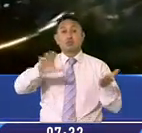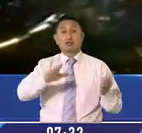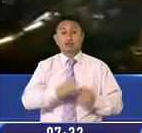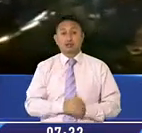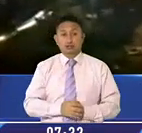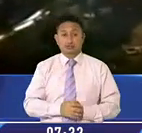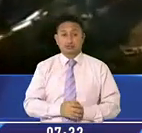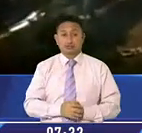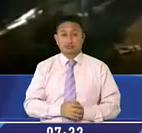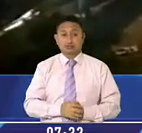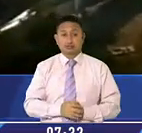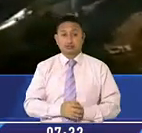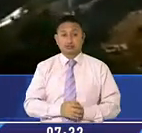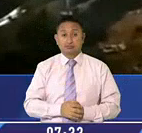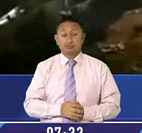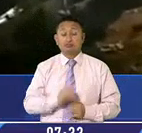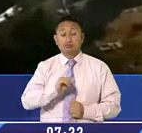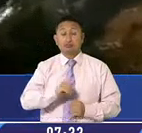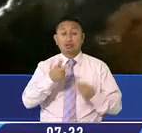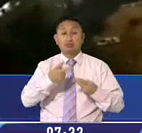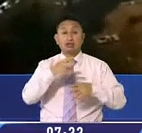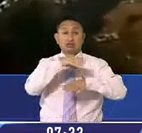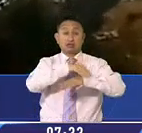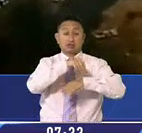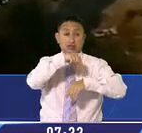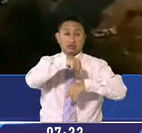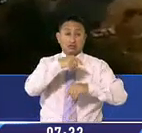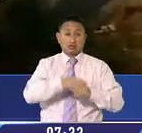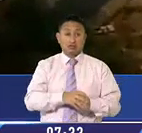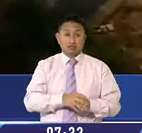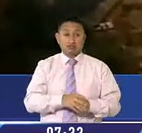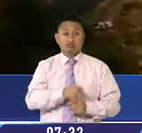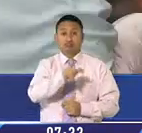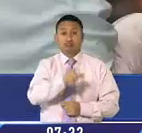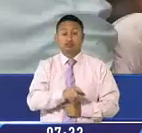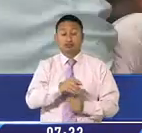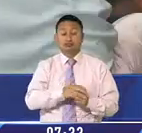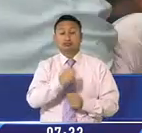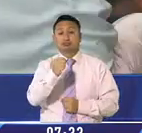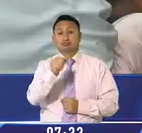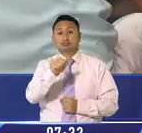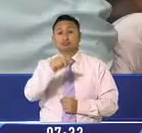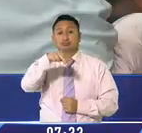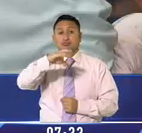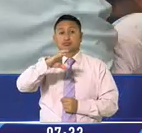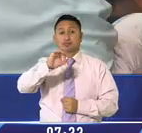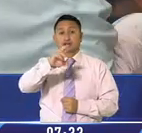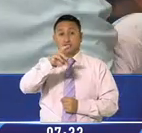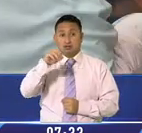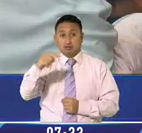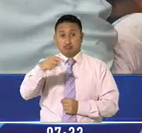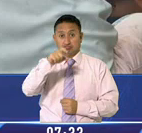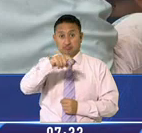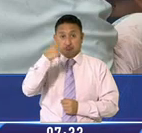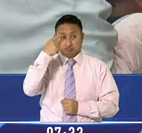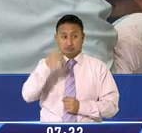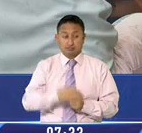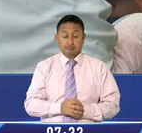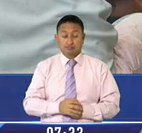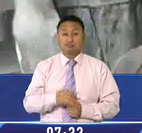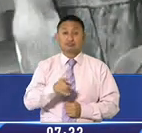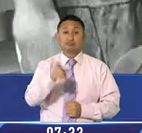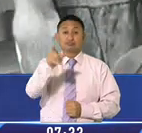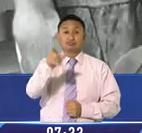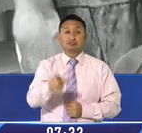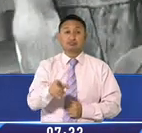15 también tuvo lugar en Quevedo y conmocionó a la población de San Carlos. En el recinto Faita fue macheteado en el